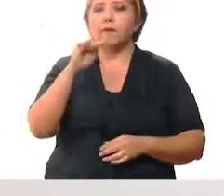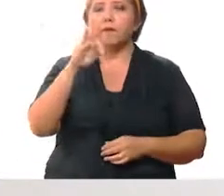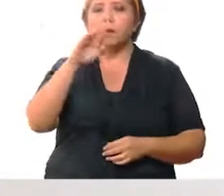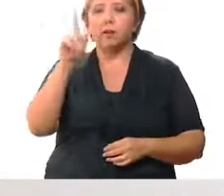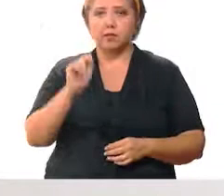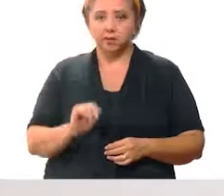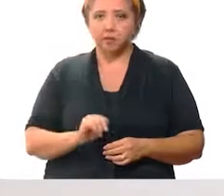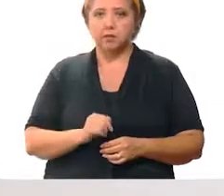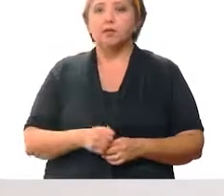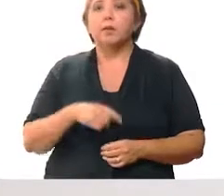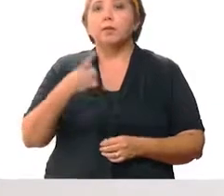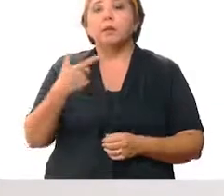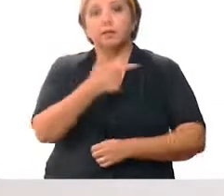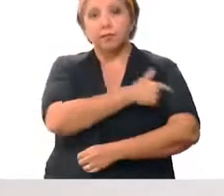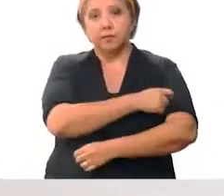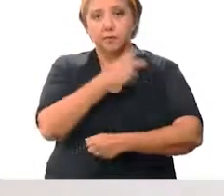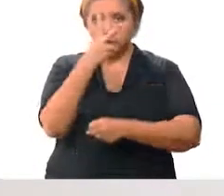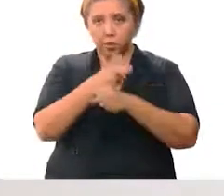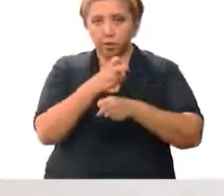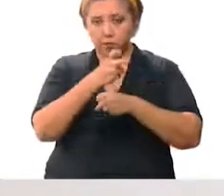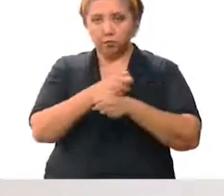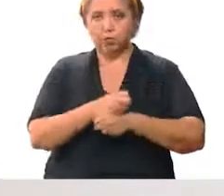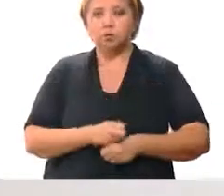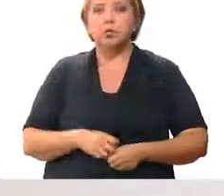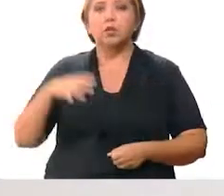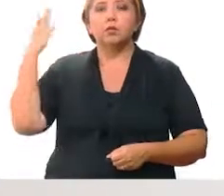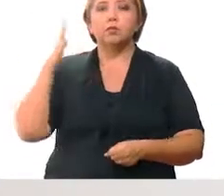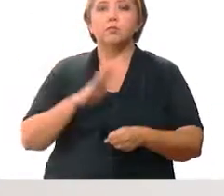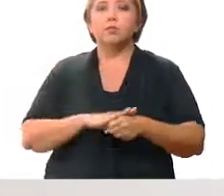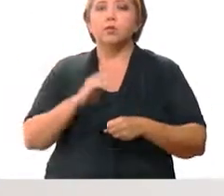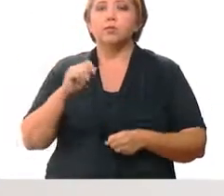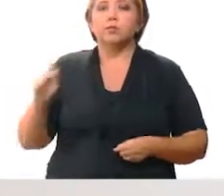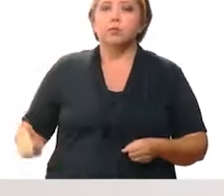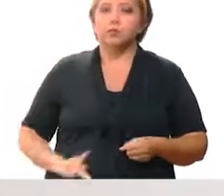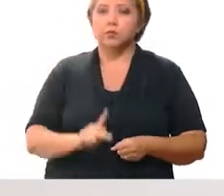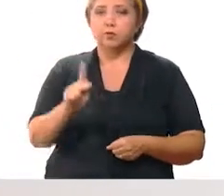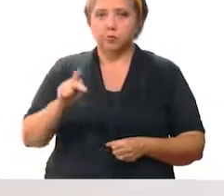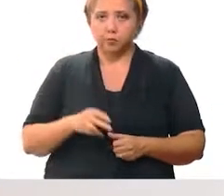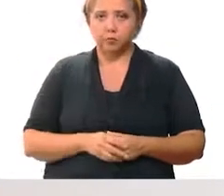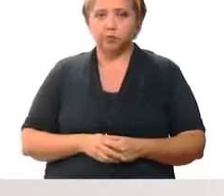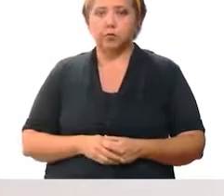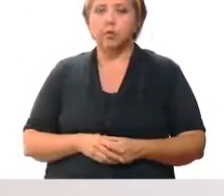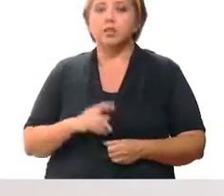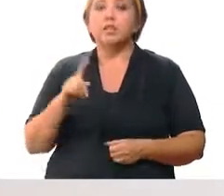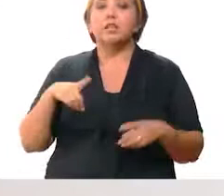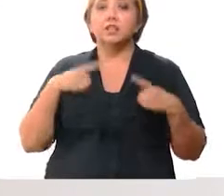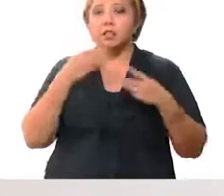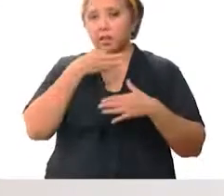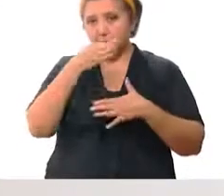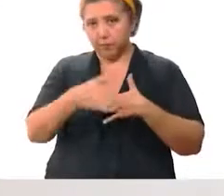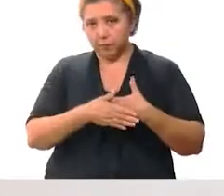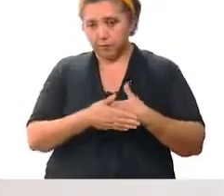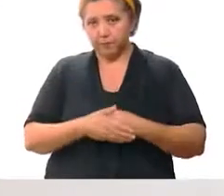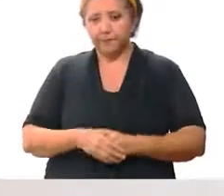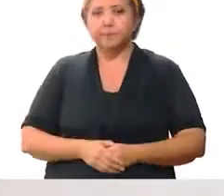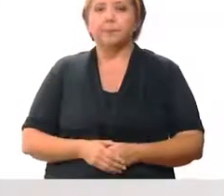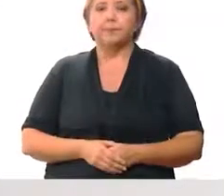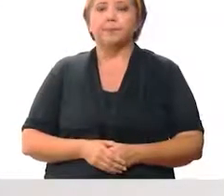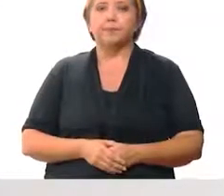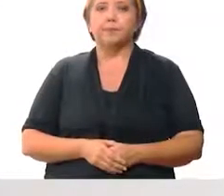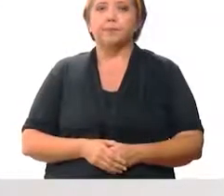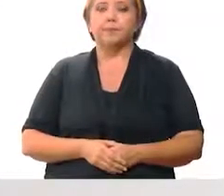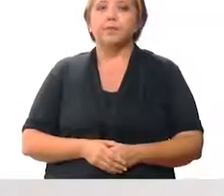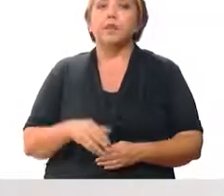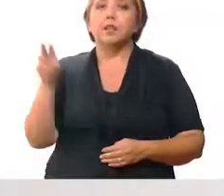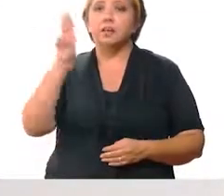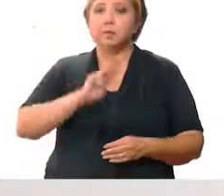contra el coronavirus para aplicarle la segunda dosis a adultos mayores de municipios del interior del estado que se darán a conocer próximamente.